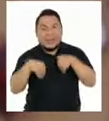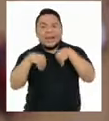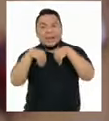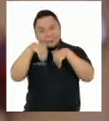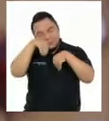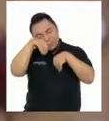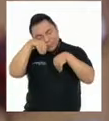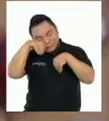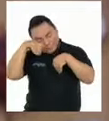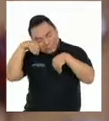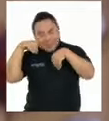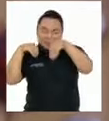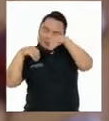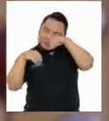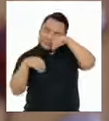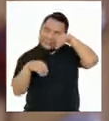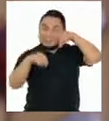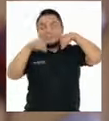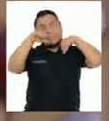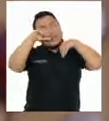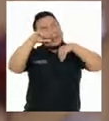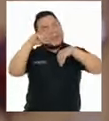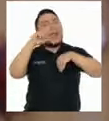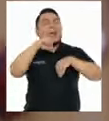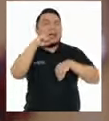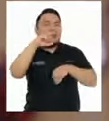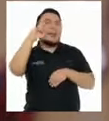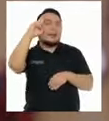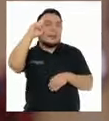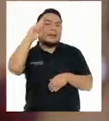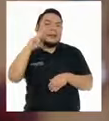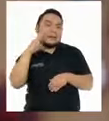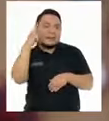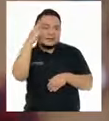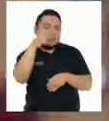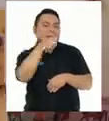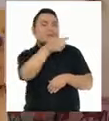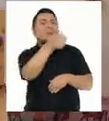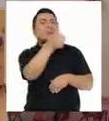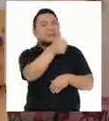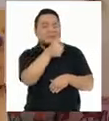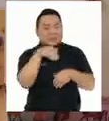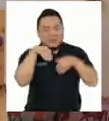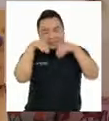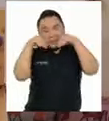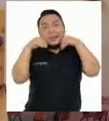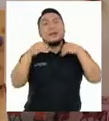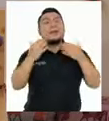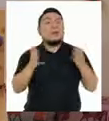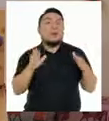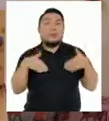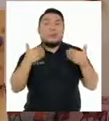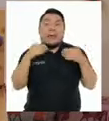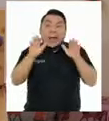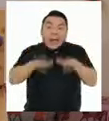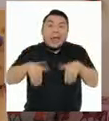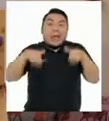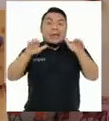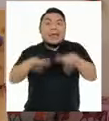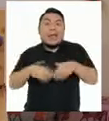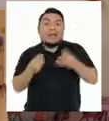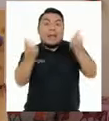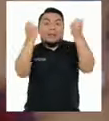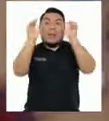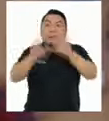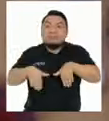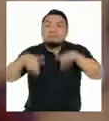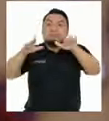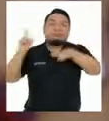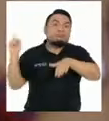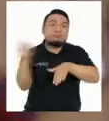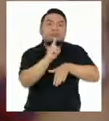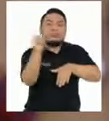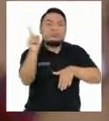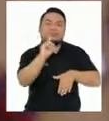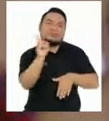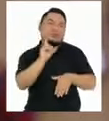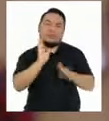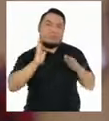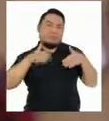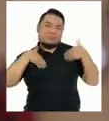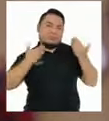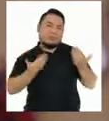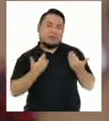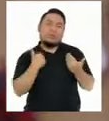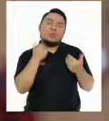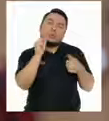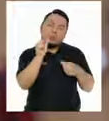Ay, tienes razón, Héctor. Todavía no puedo correr rapidísimo, pero pronto